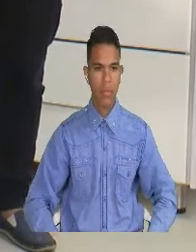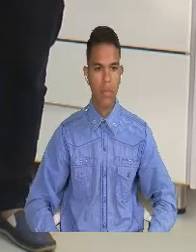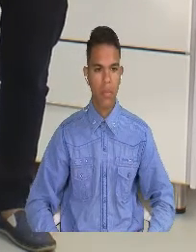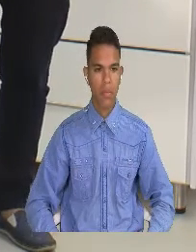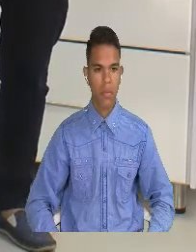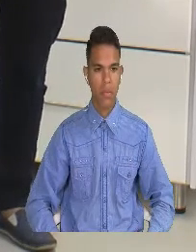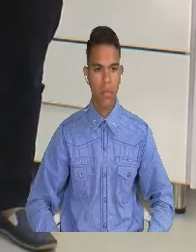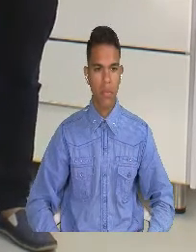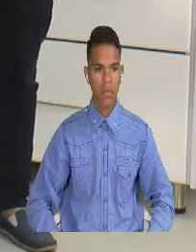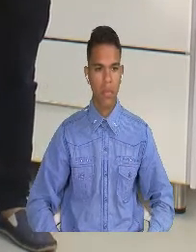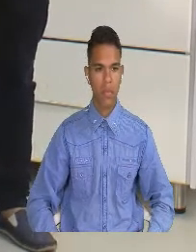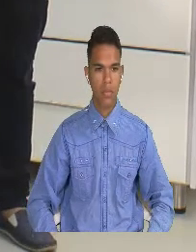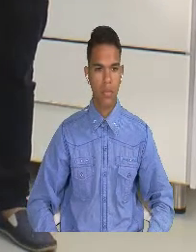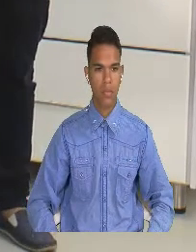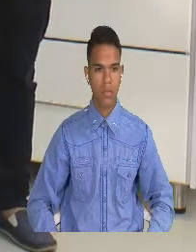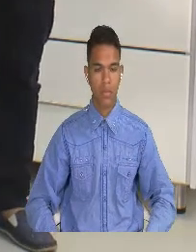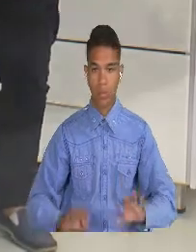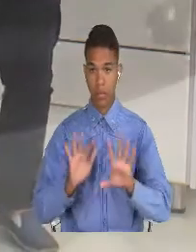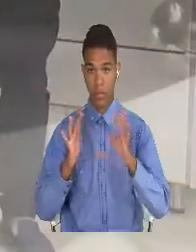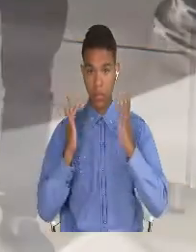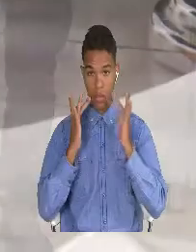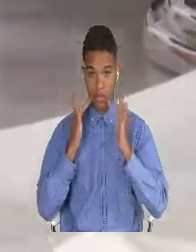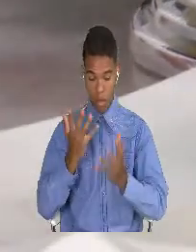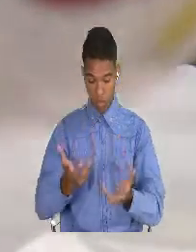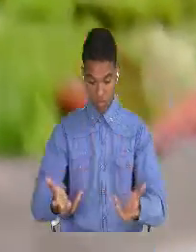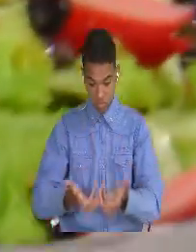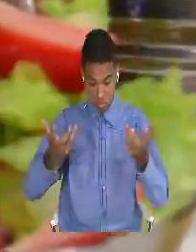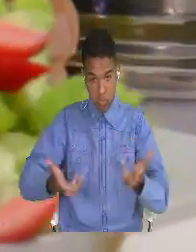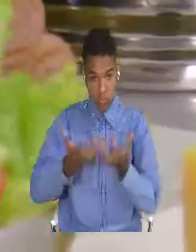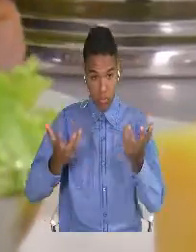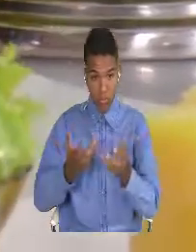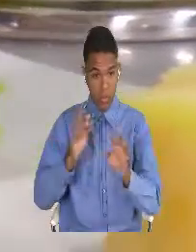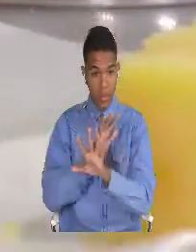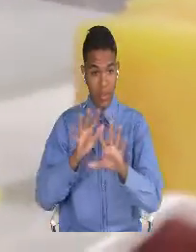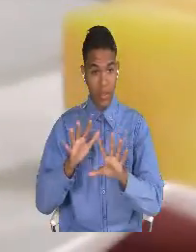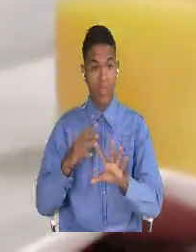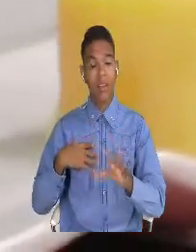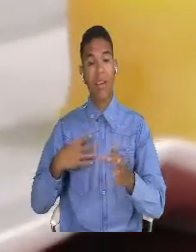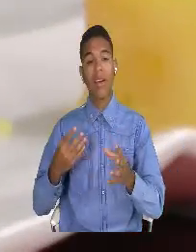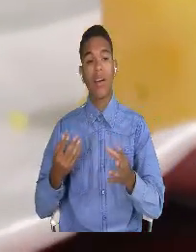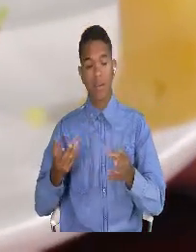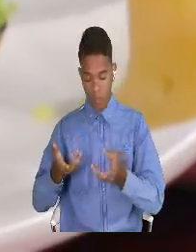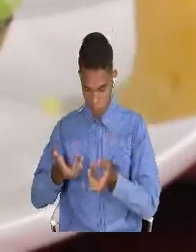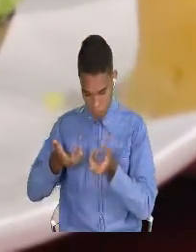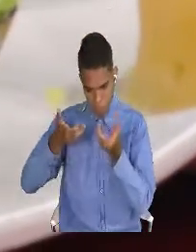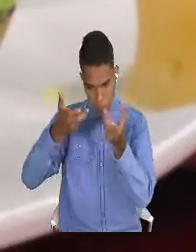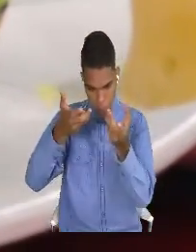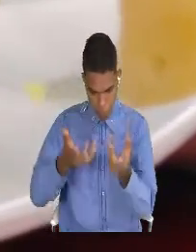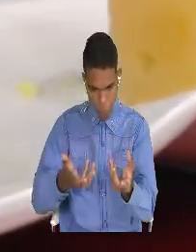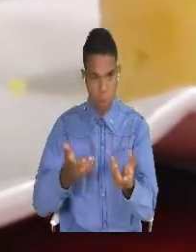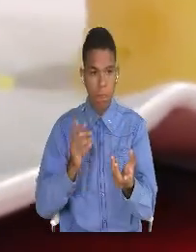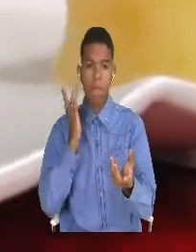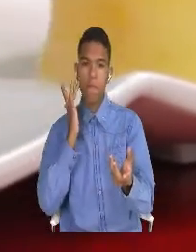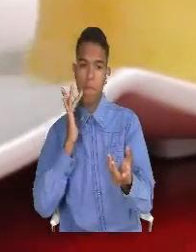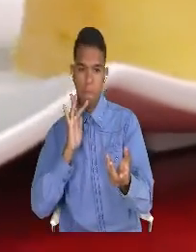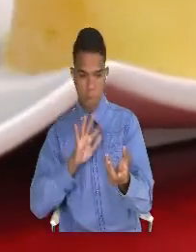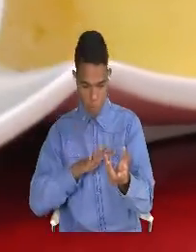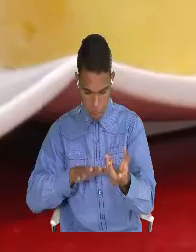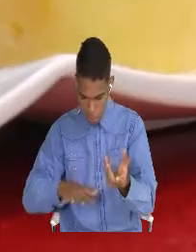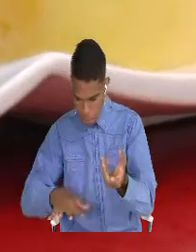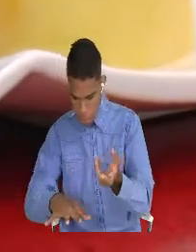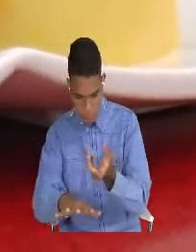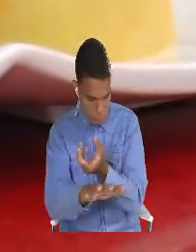Listo, y aquí teniendo nuestra ensalada, yo voy a montar. Y una vez voy a hacer la limpia de nuestra